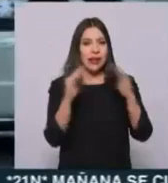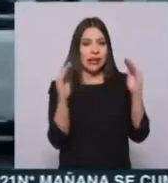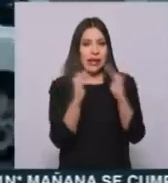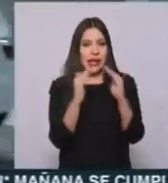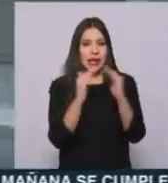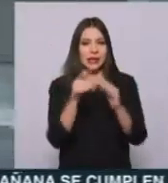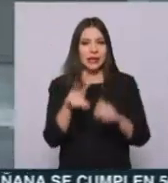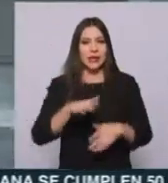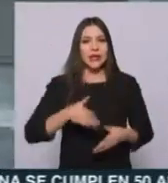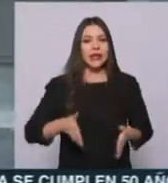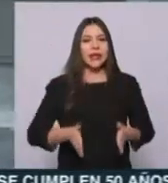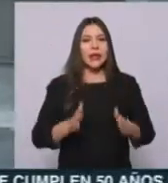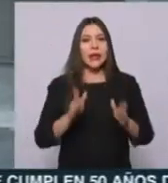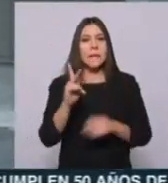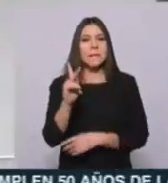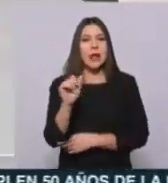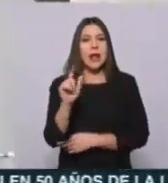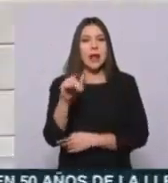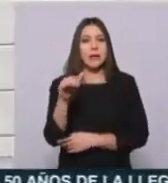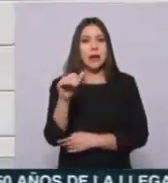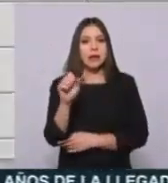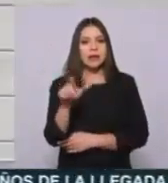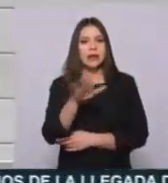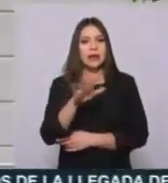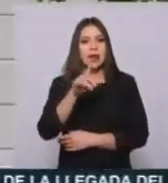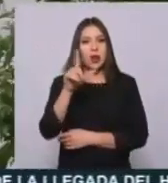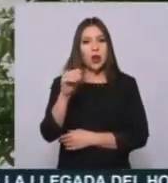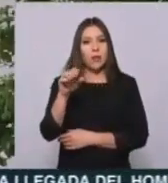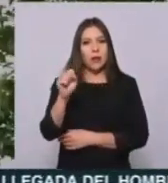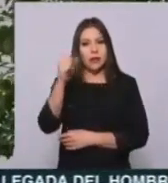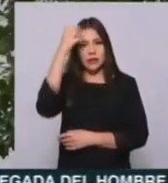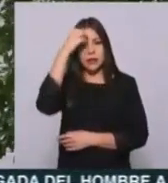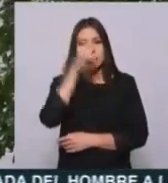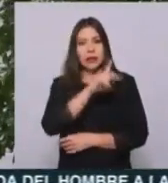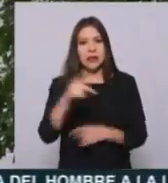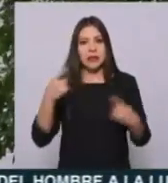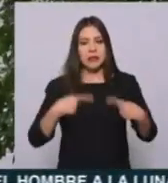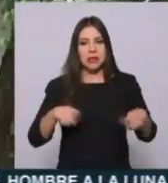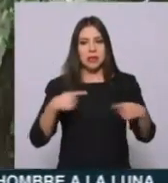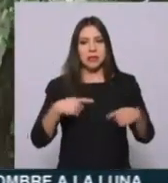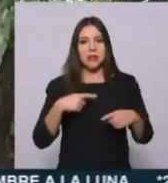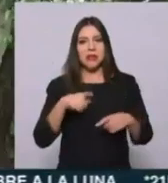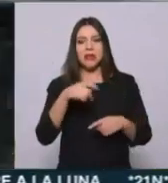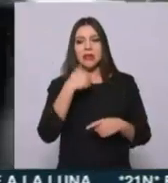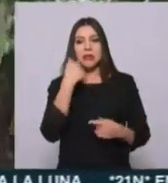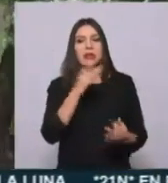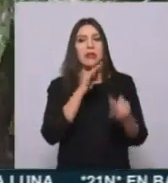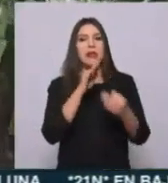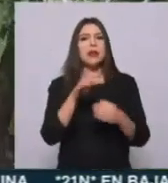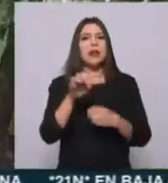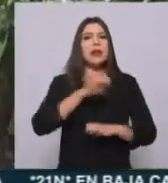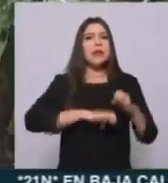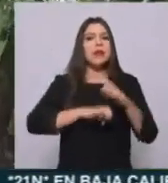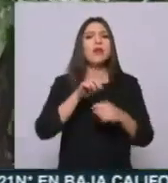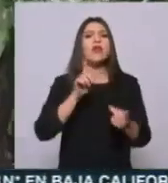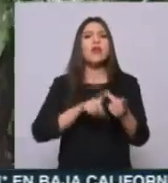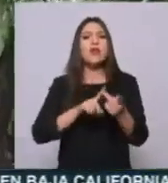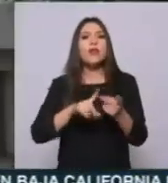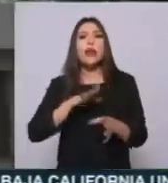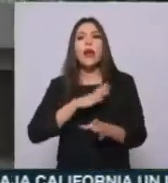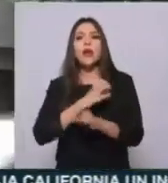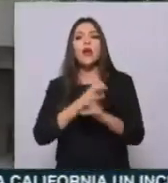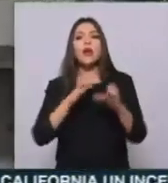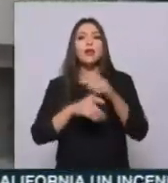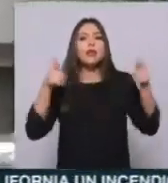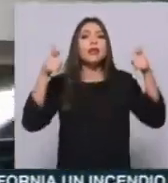Paseo de las Palmas, en la colonia Lomas de Chapultepec, los amantes de lo ajeno amagaron a los empleados y preguntaron dónde se encontraban los objetos de